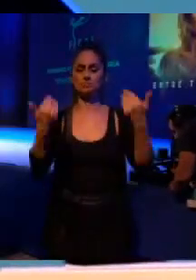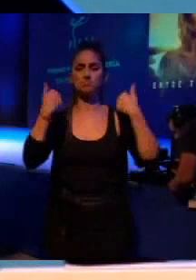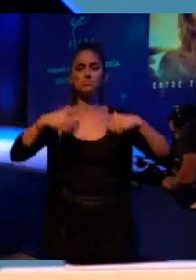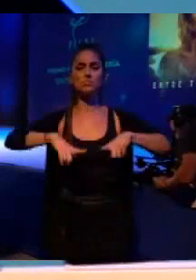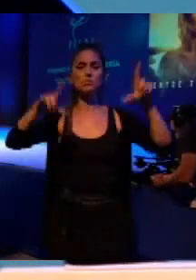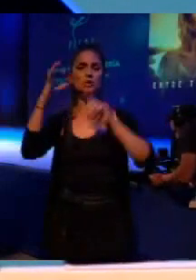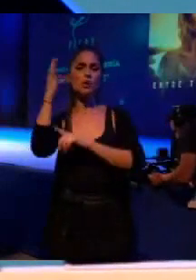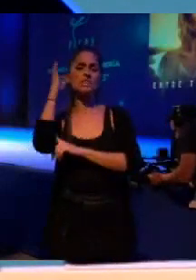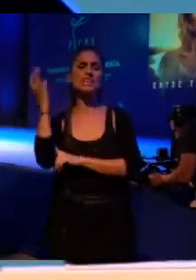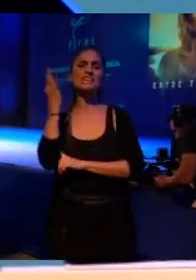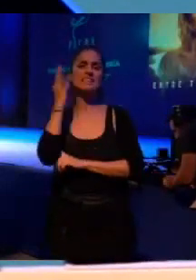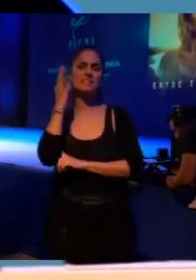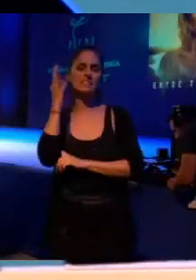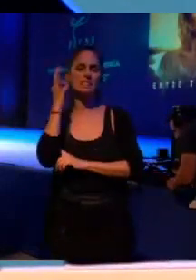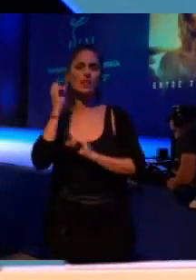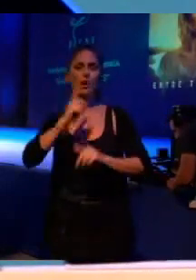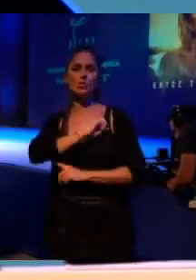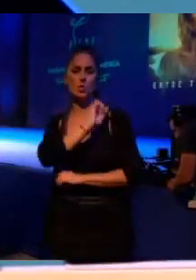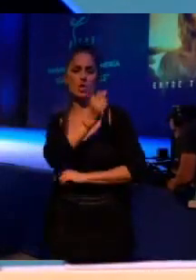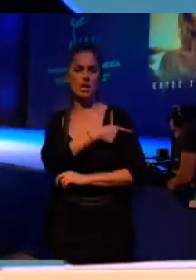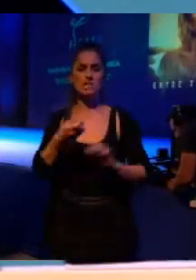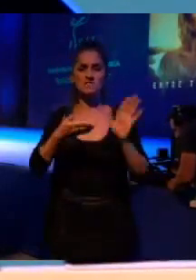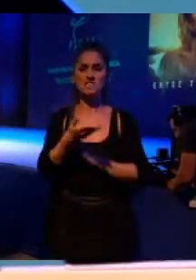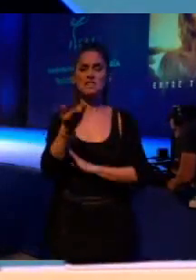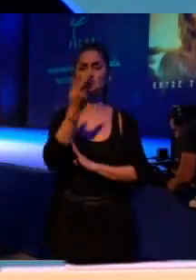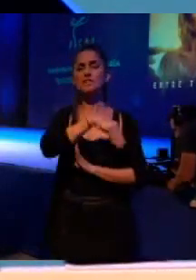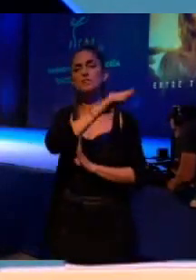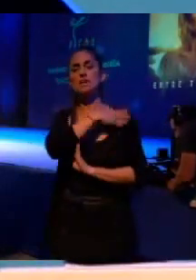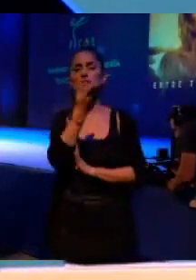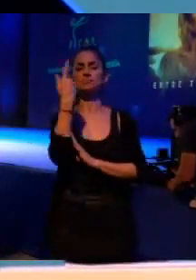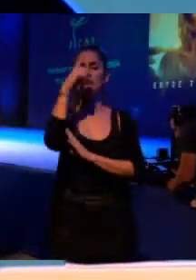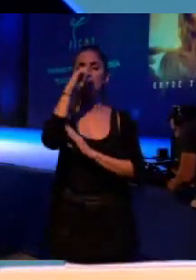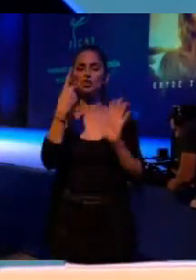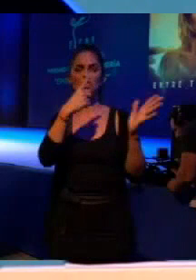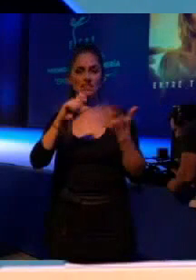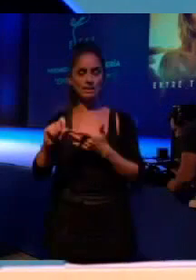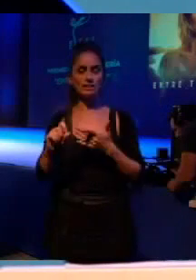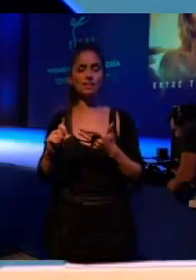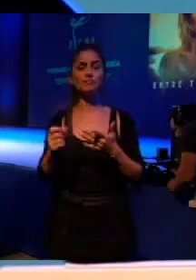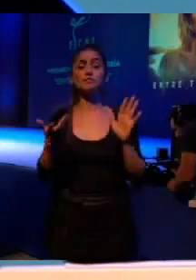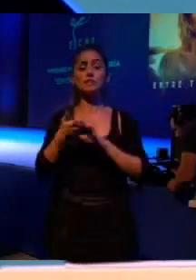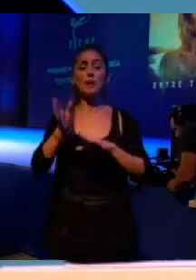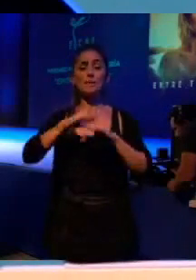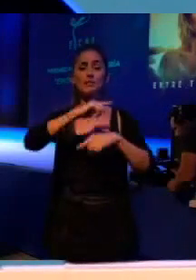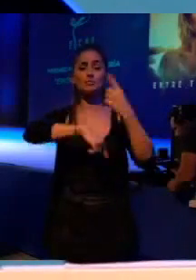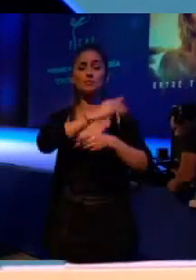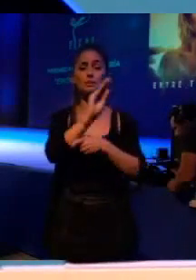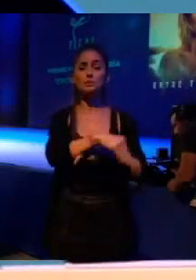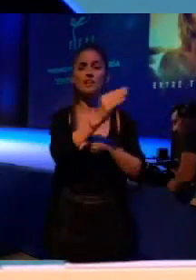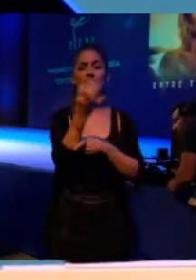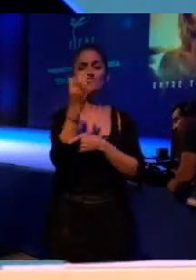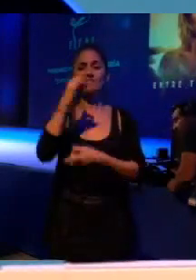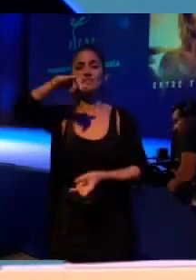de una chica coraje muy pobre de la España rural de los años 60, que para poder cuidar de su familia se tiene que casar con